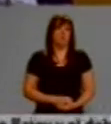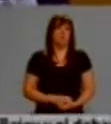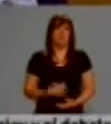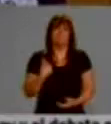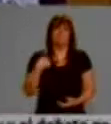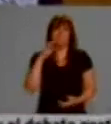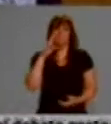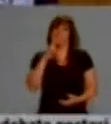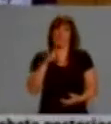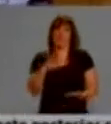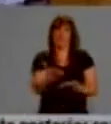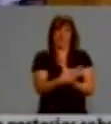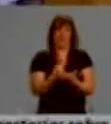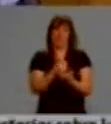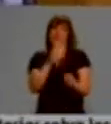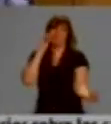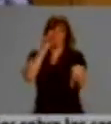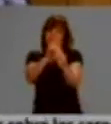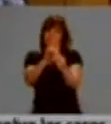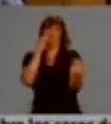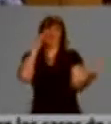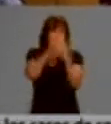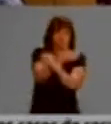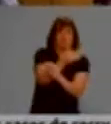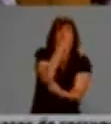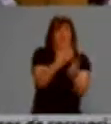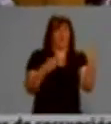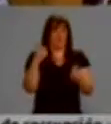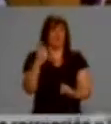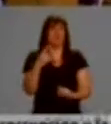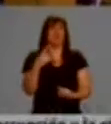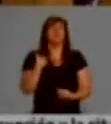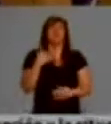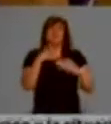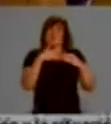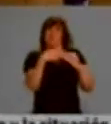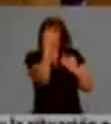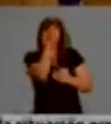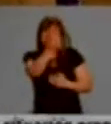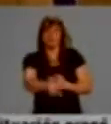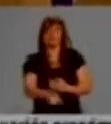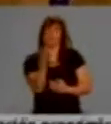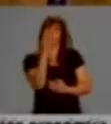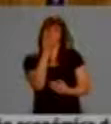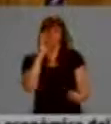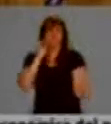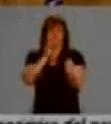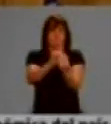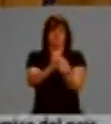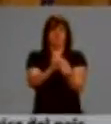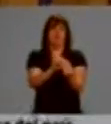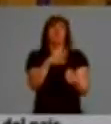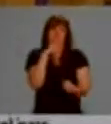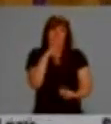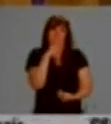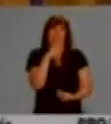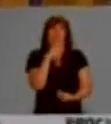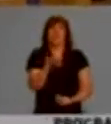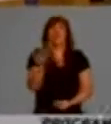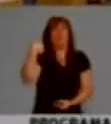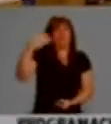Ya veo que no todos están de acuerdo, pero al menos uno de ustedes sí debería de estarlo, porque fue lo que